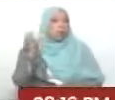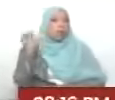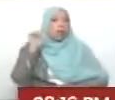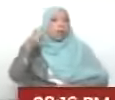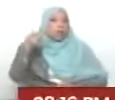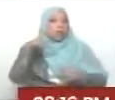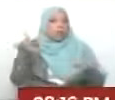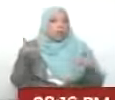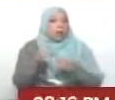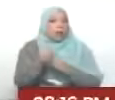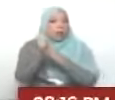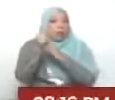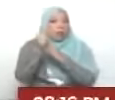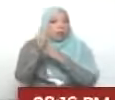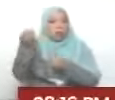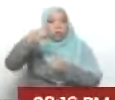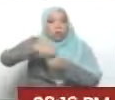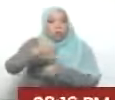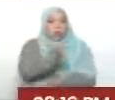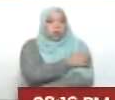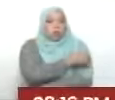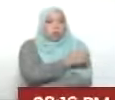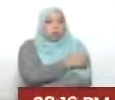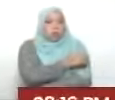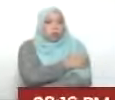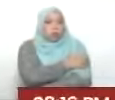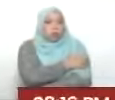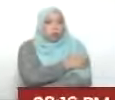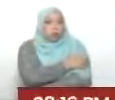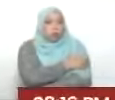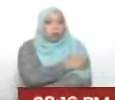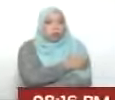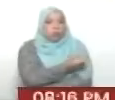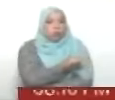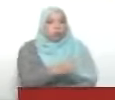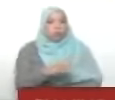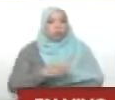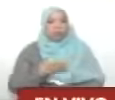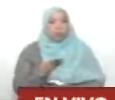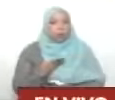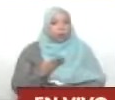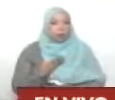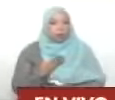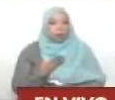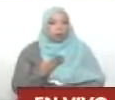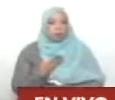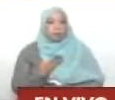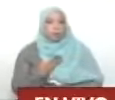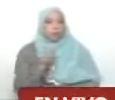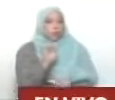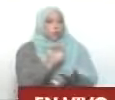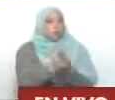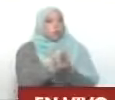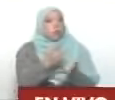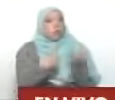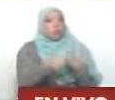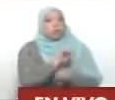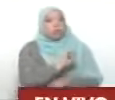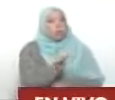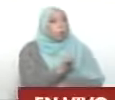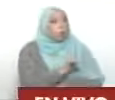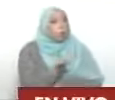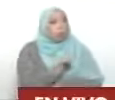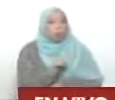impidieron ser líder dentro de la oposición. Se lo impidieron. Le estancaron